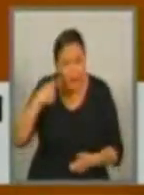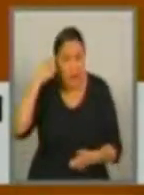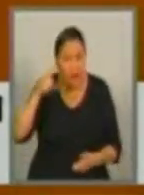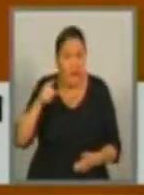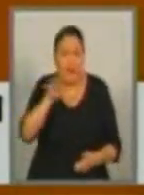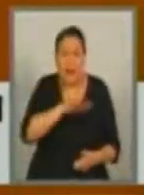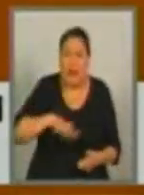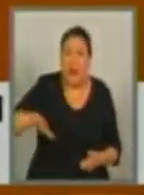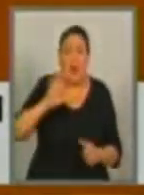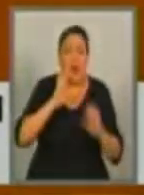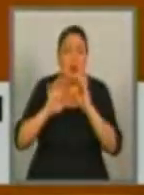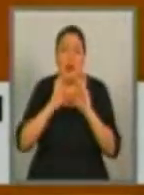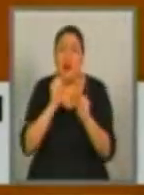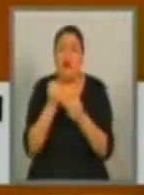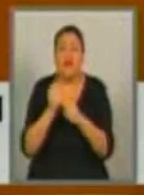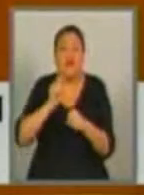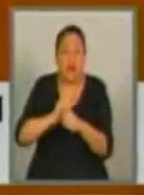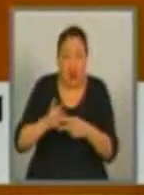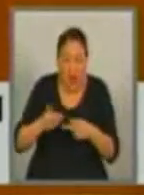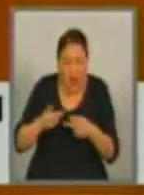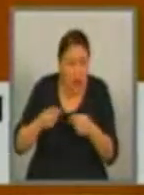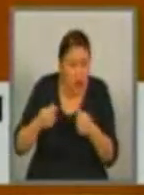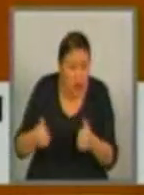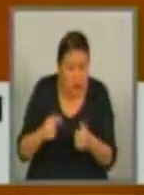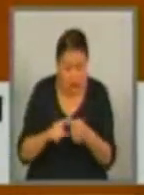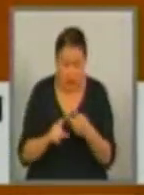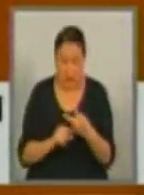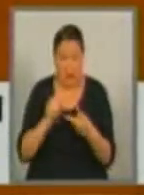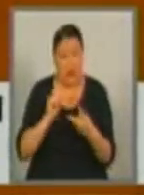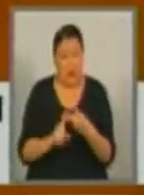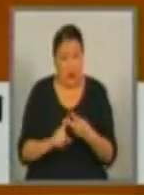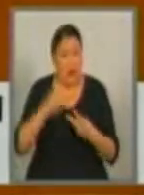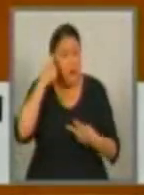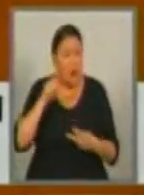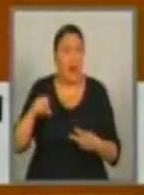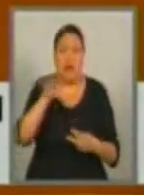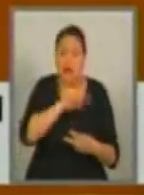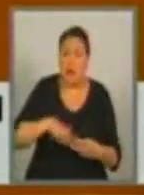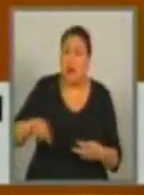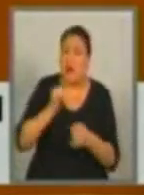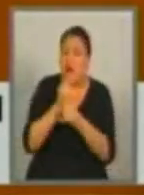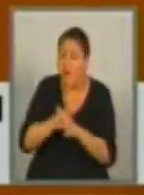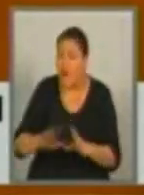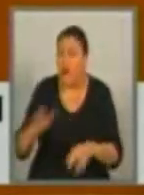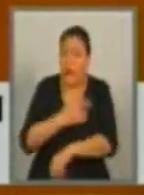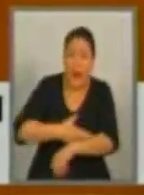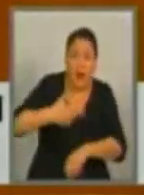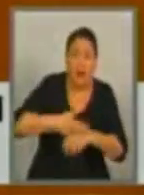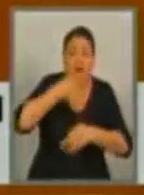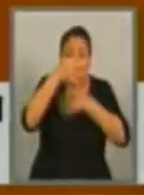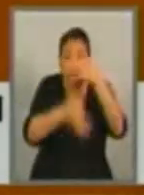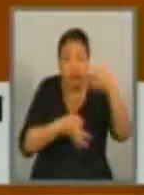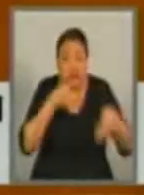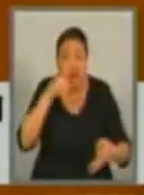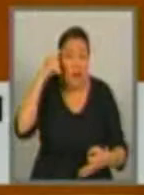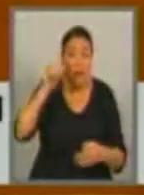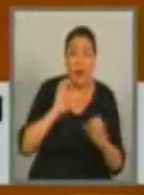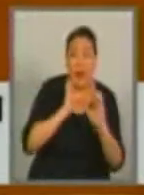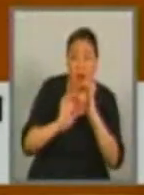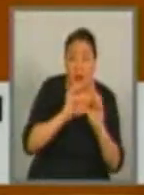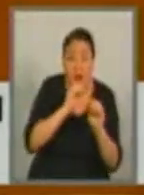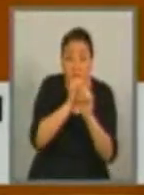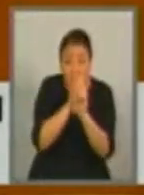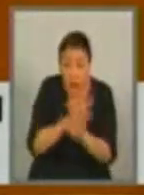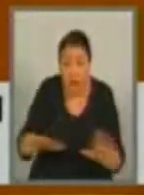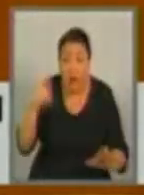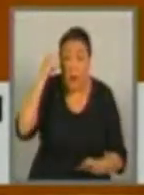contratación o gasto en comunicación social, como la necesidad de comunicar los asuntos públicos a la sociedad para